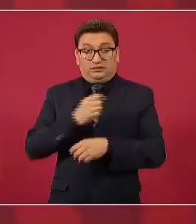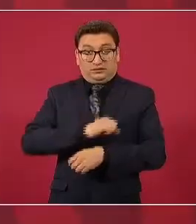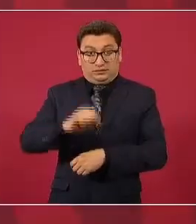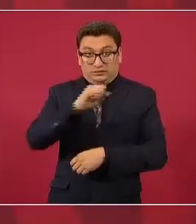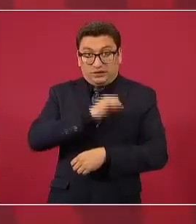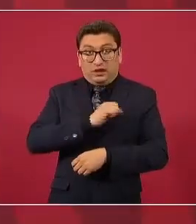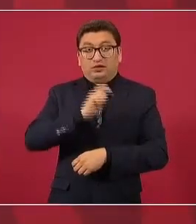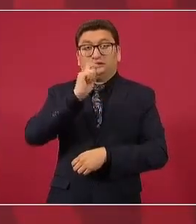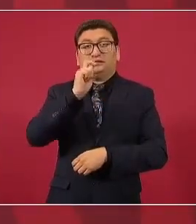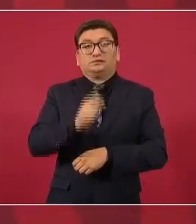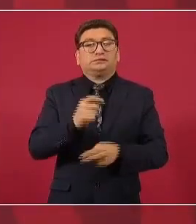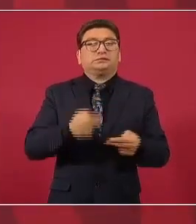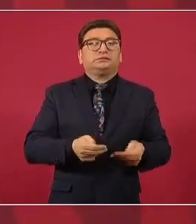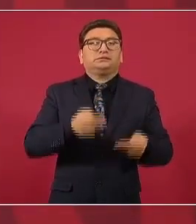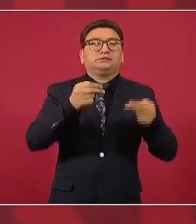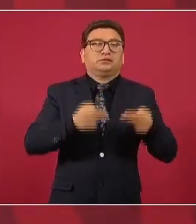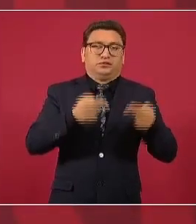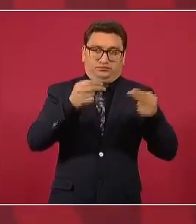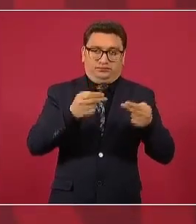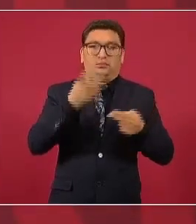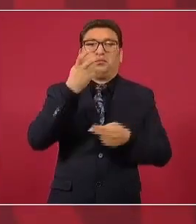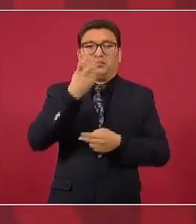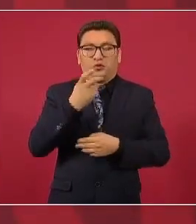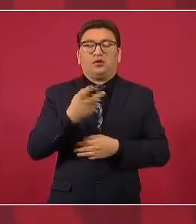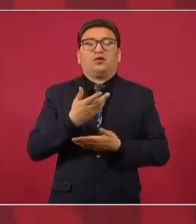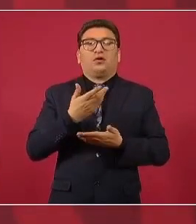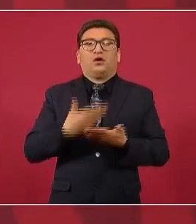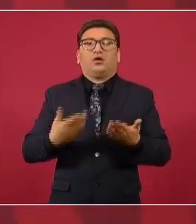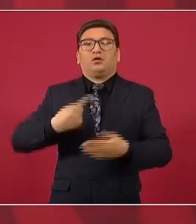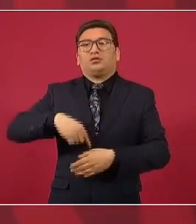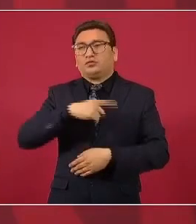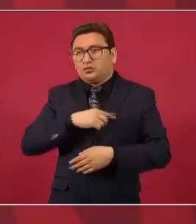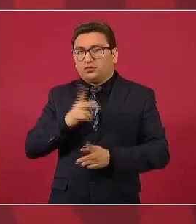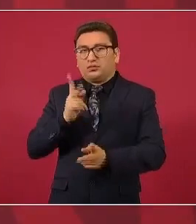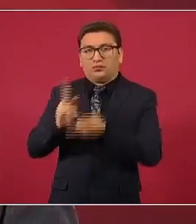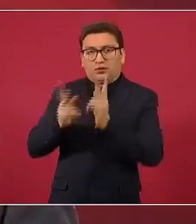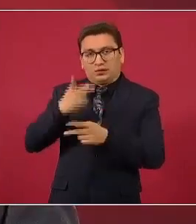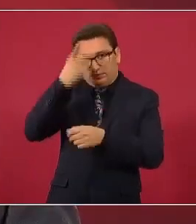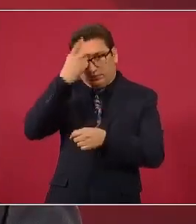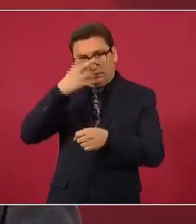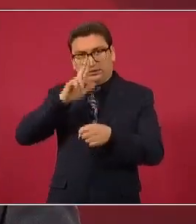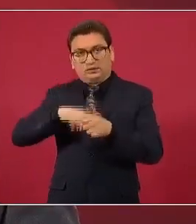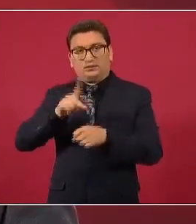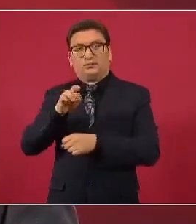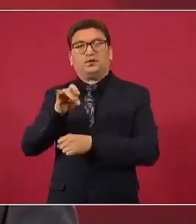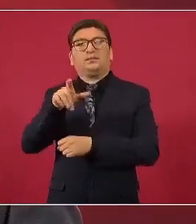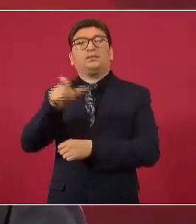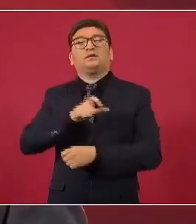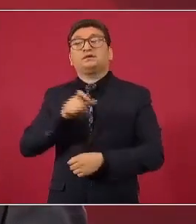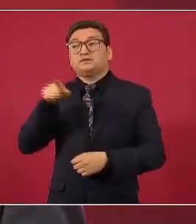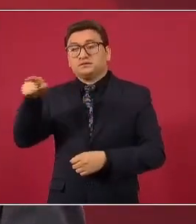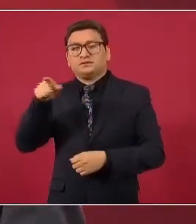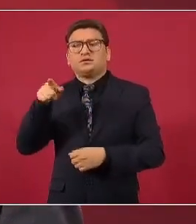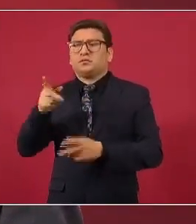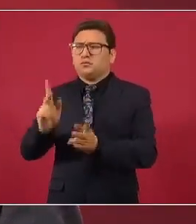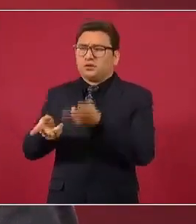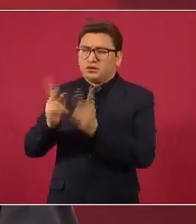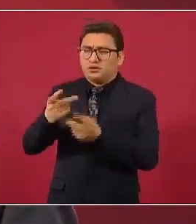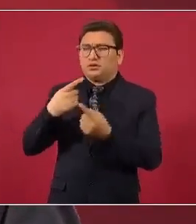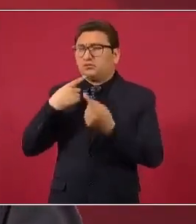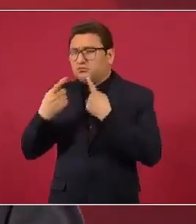como una mercancía. Y en ese sentido conversamos con el director de Pemex, se